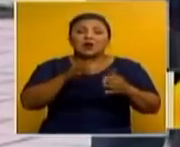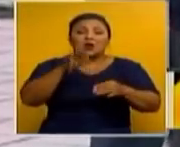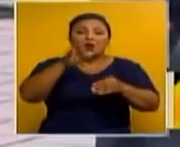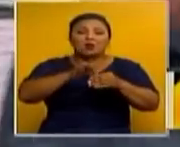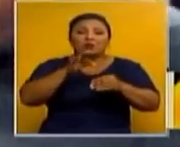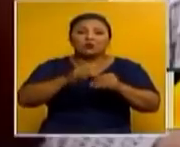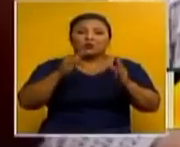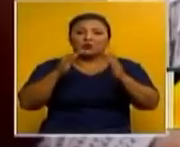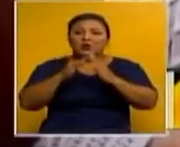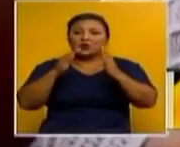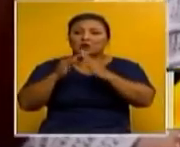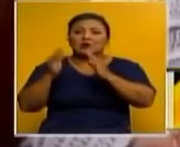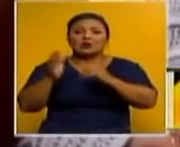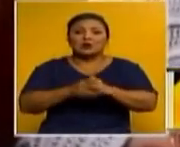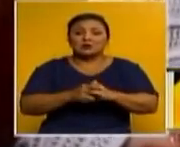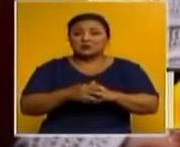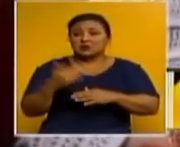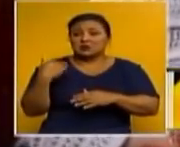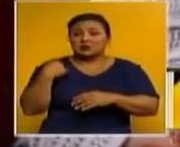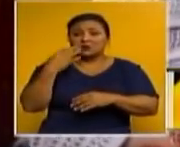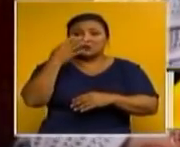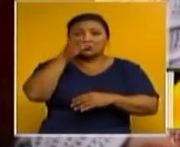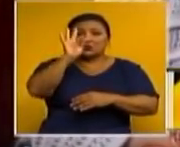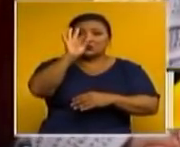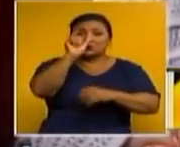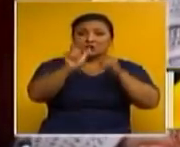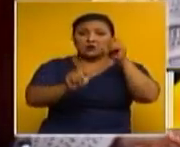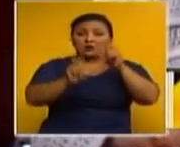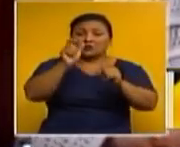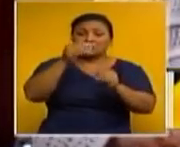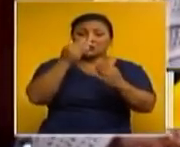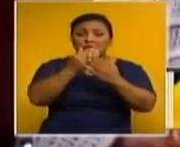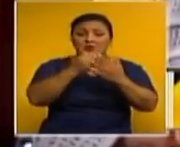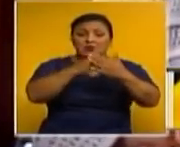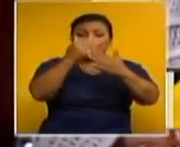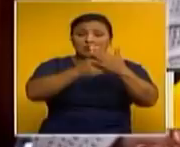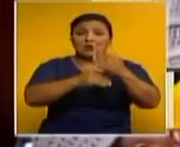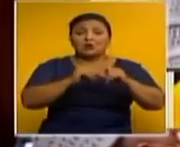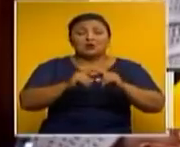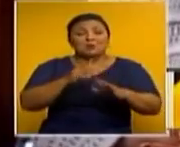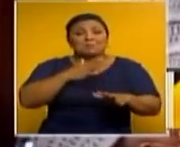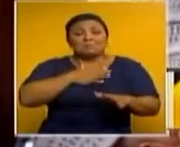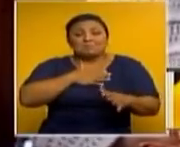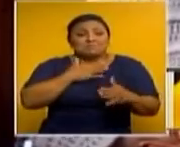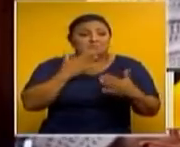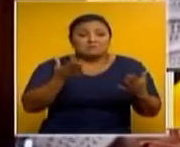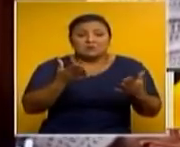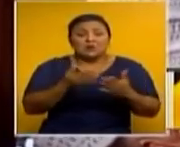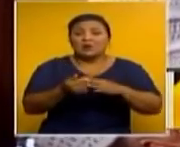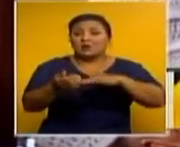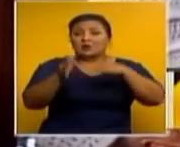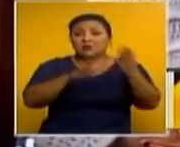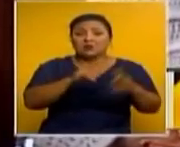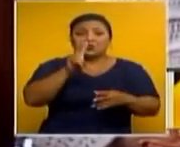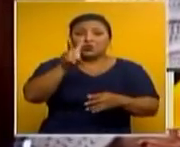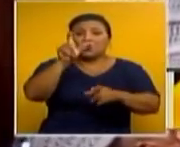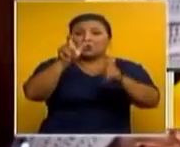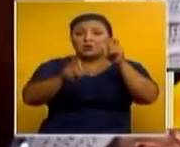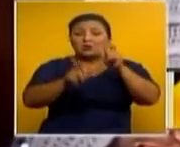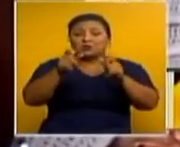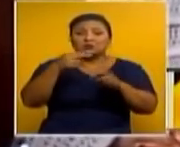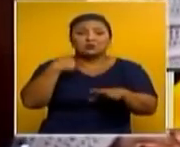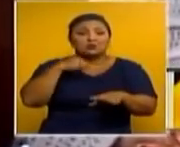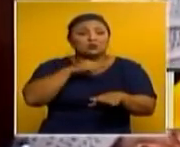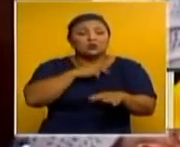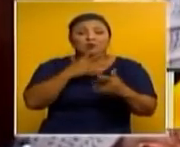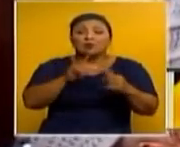en casa. Tenemos 19 personas que están en el padrón electoral, sin embargo, pues debemos lamentar mucho, han fallecido ya 2 personas, nosotros